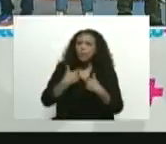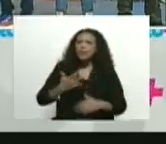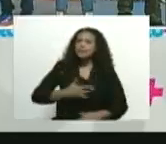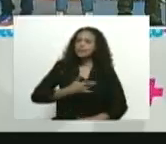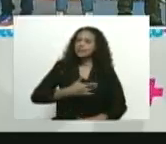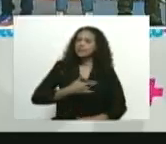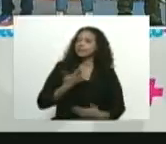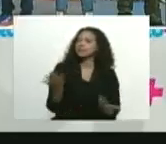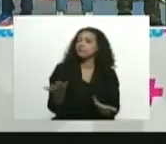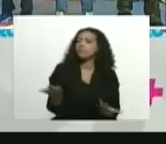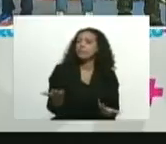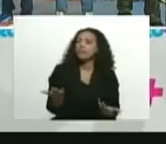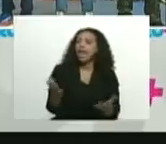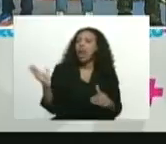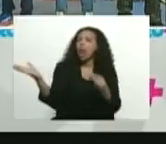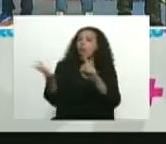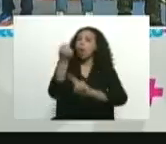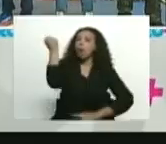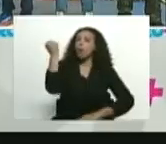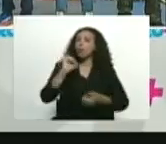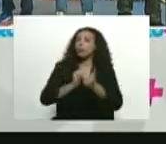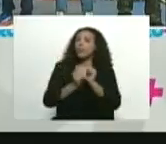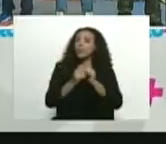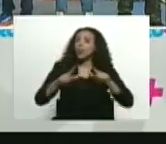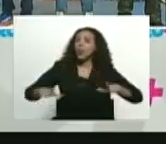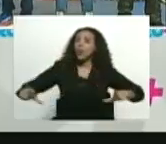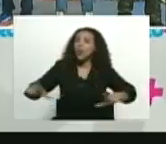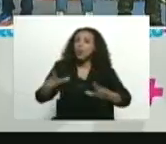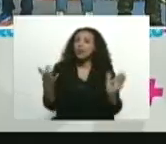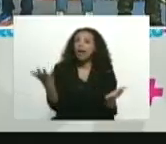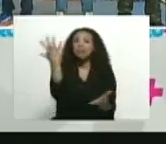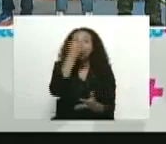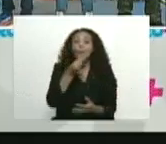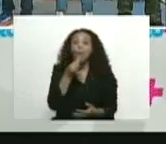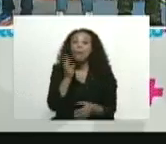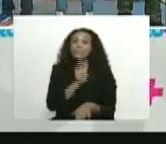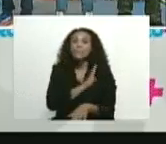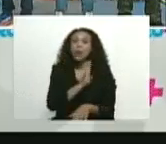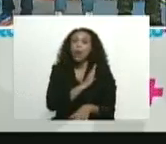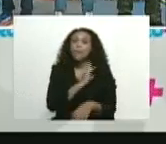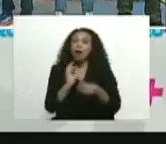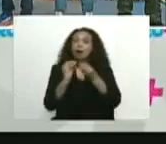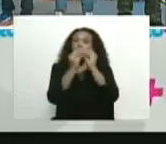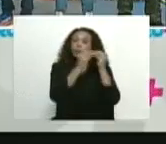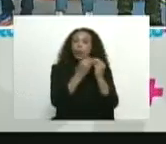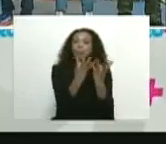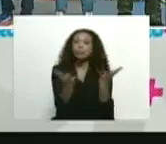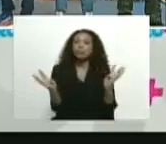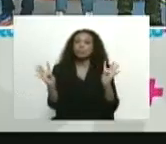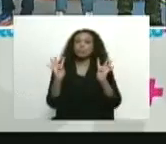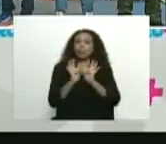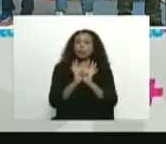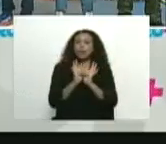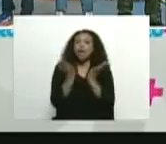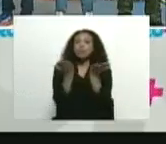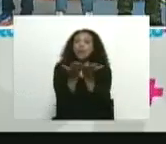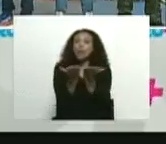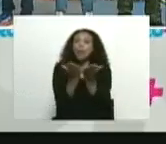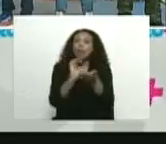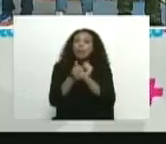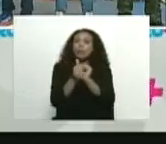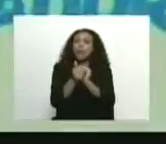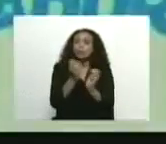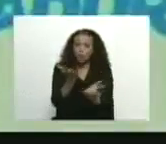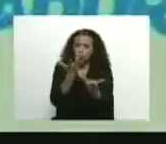sientes de este logro deportivo de la juventud merideña con la recuperación de esta unidad de talento deportivo?